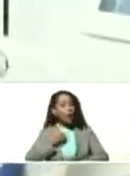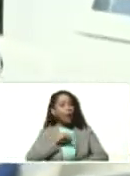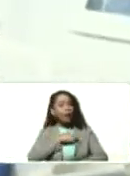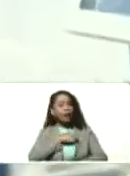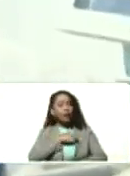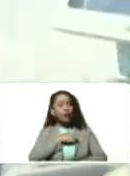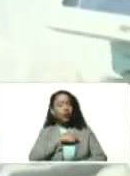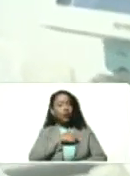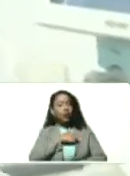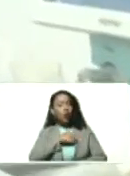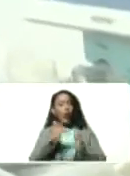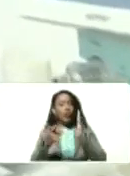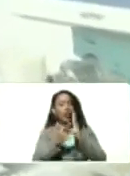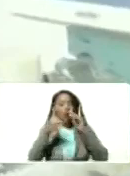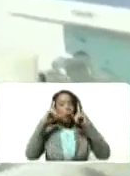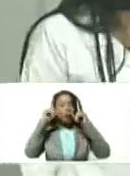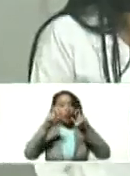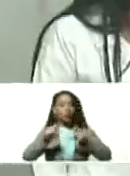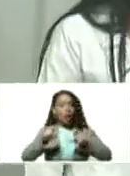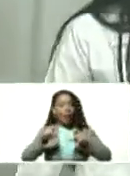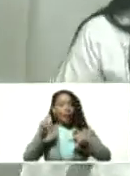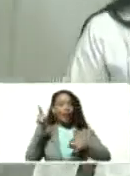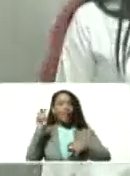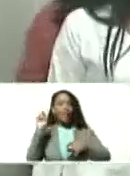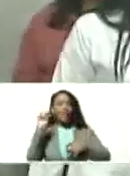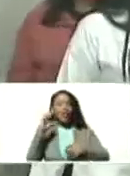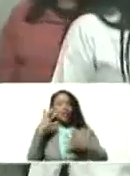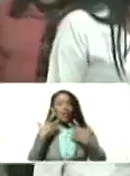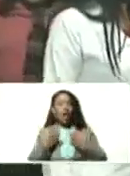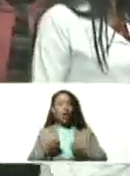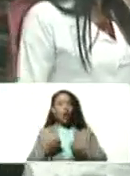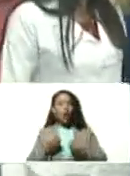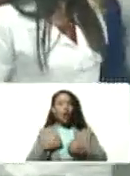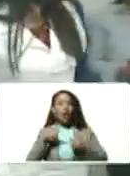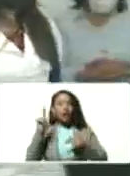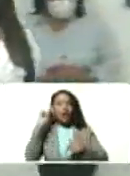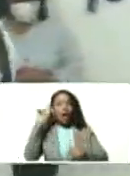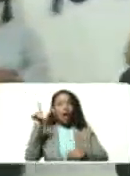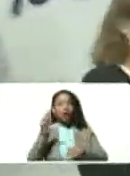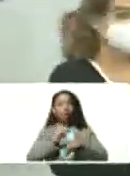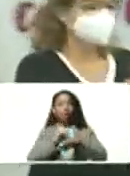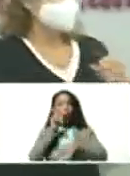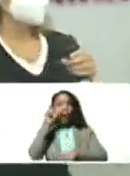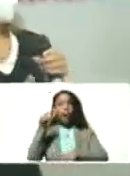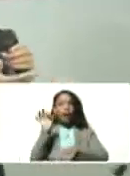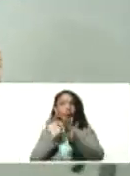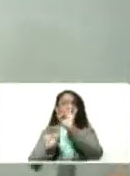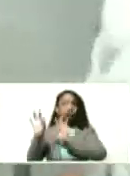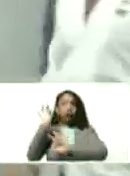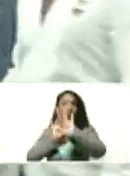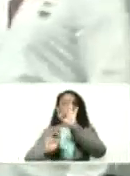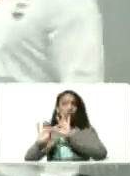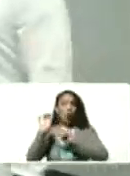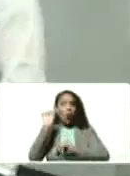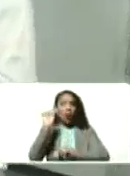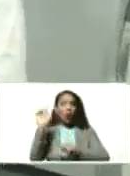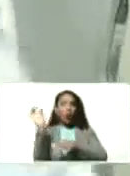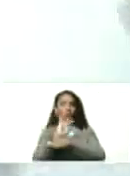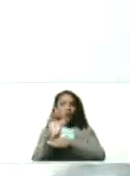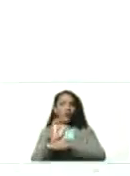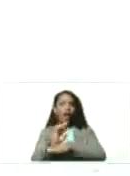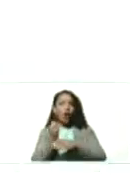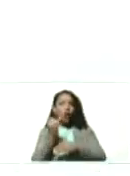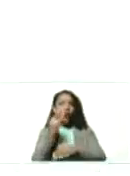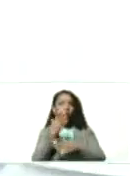Bensalud. Y aquí nos encontramos con el compañero doctor Vladimir Guerrero, quien nos va a explicar un poco cómo funciona el aparato y